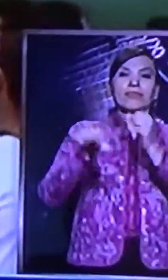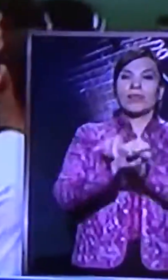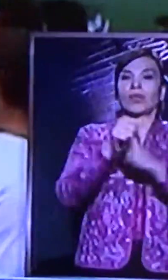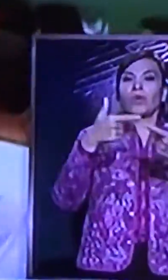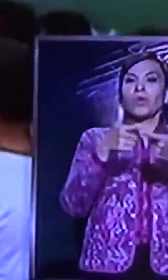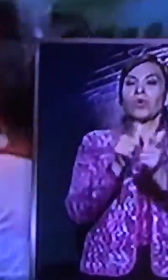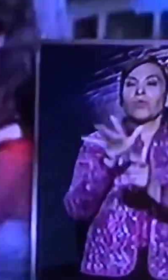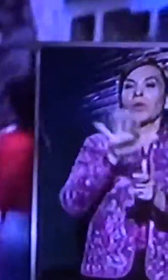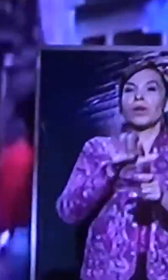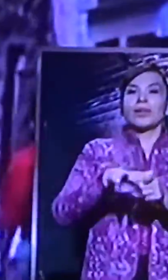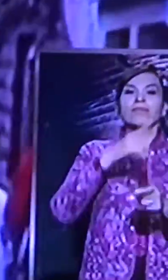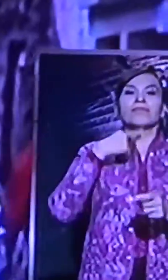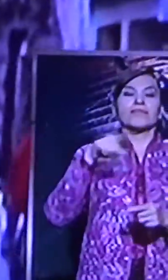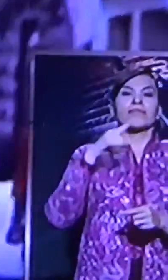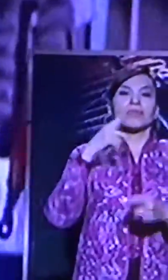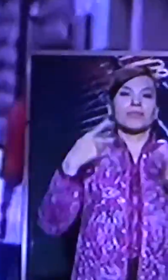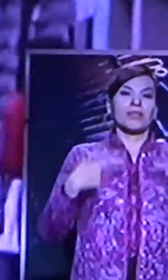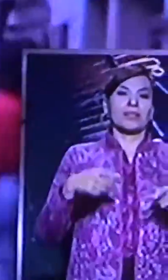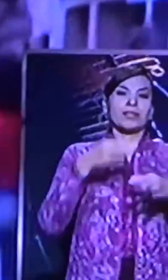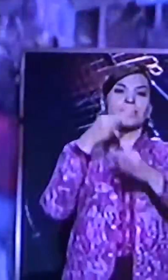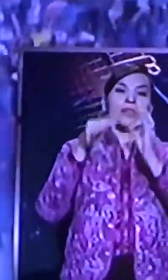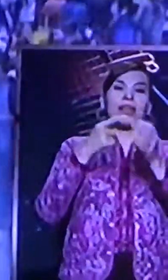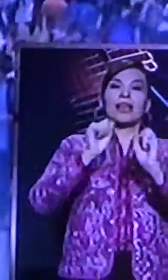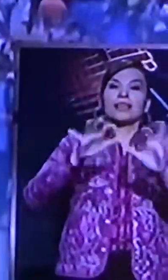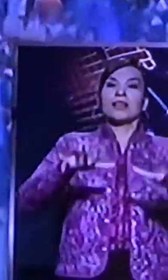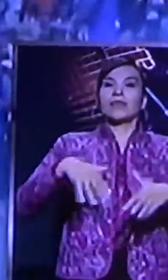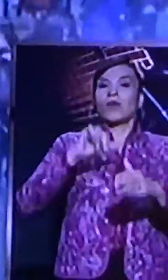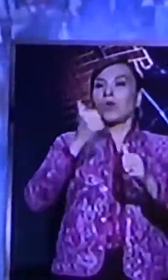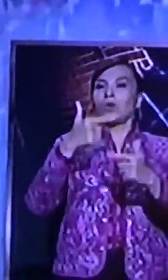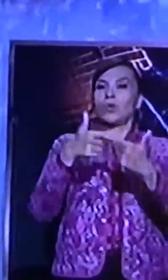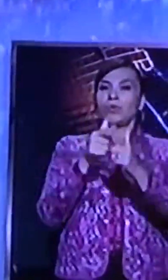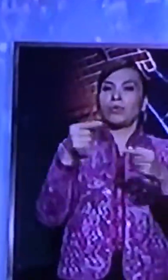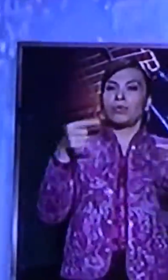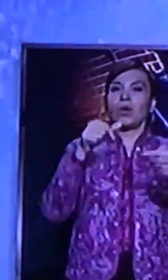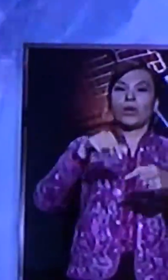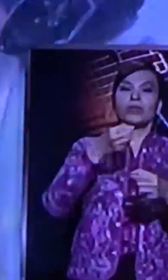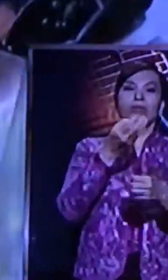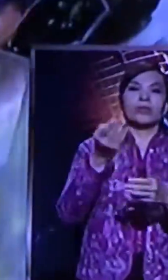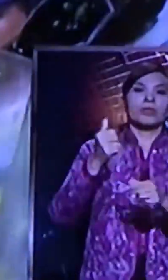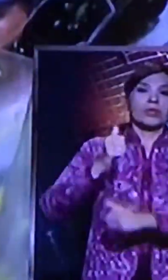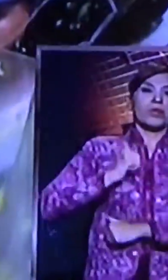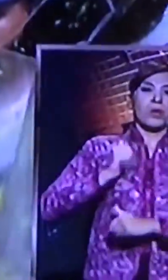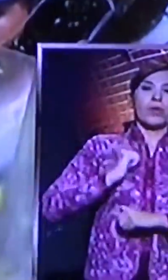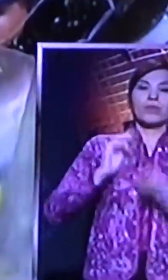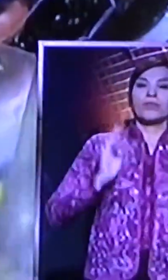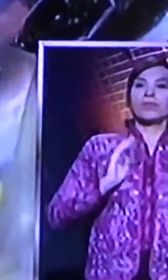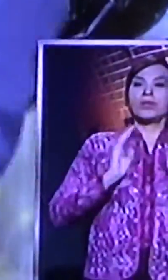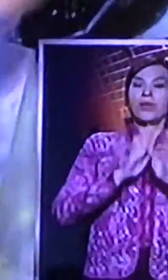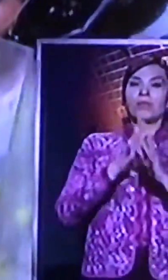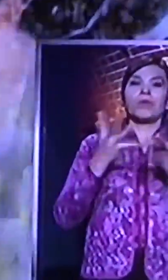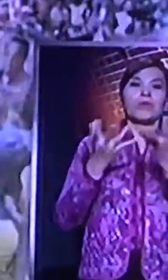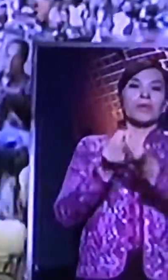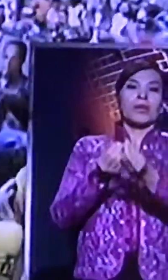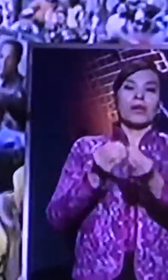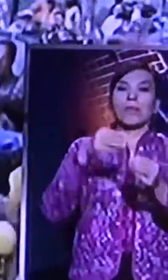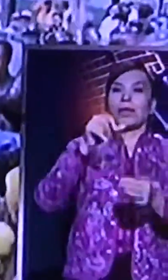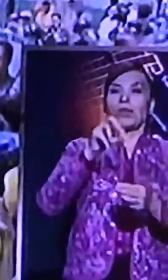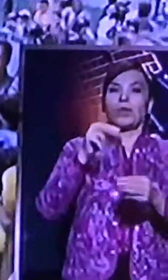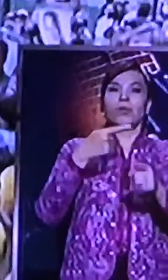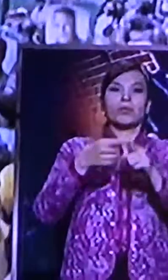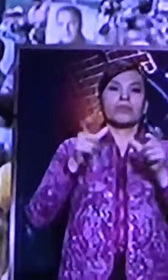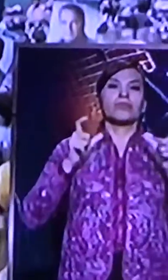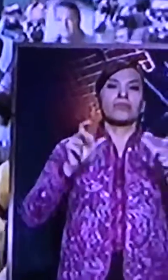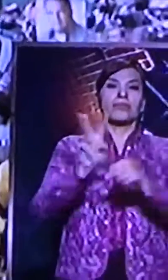los opositores, denunciaron voceros de la Asamblea Opositora. Hoy miles de soldados y milicianos leales a Maduro hacen